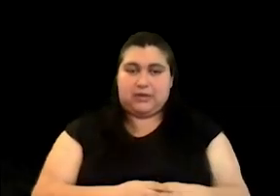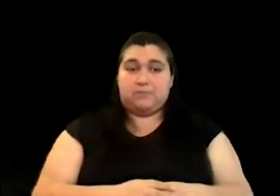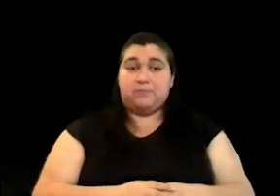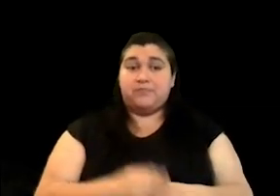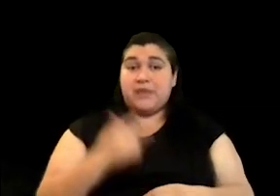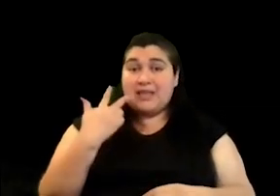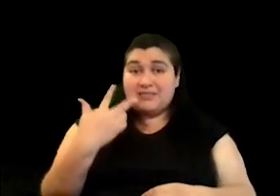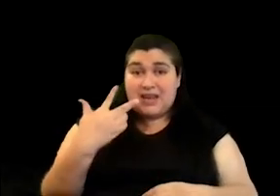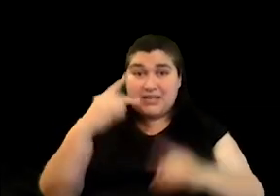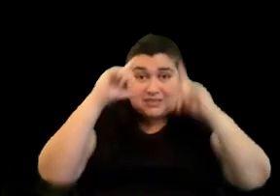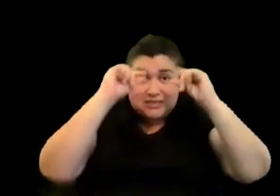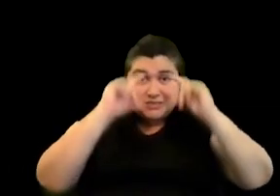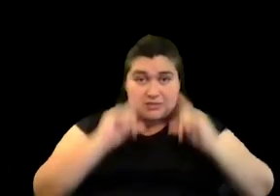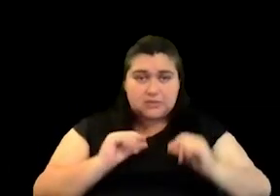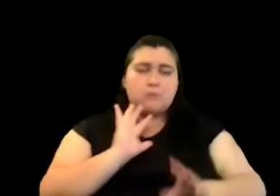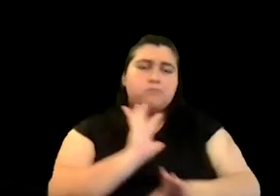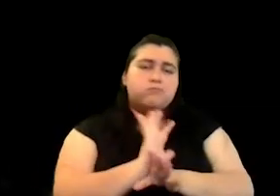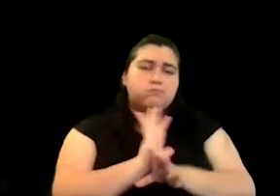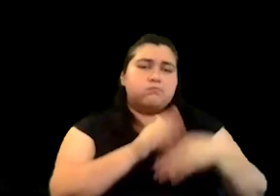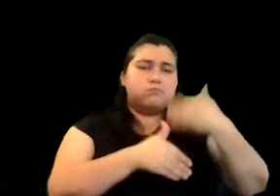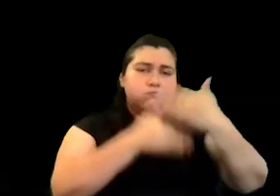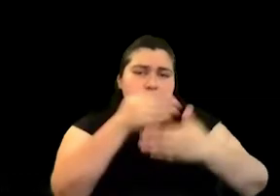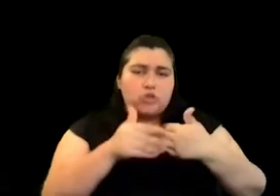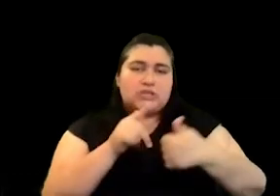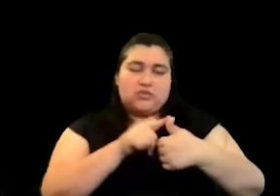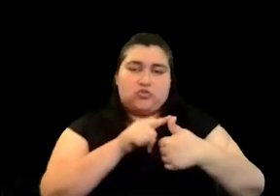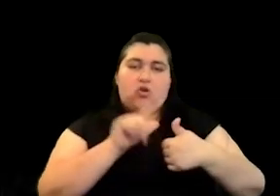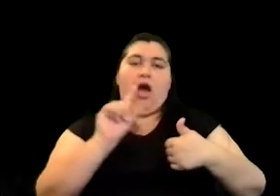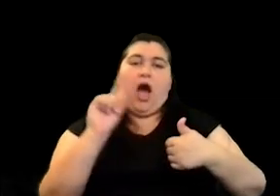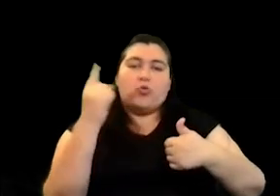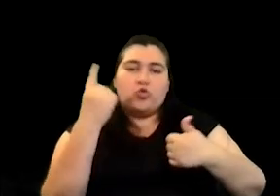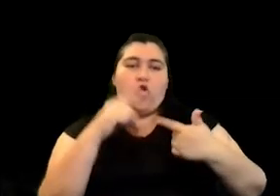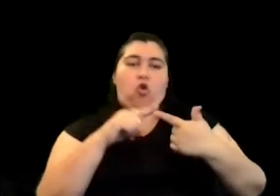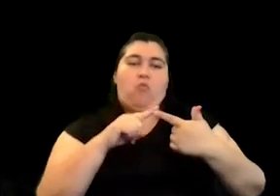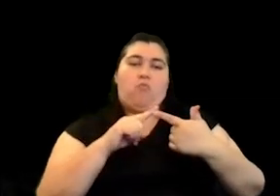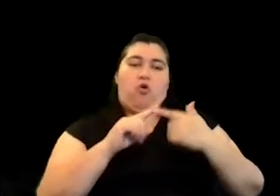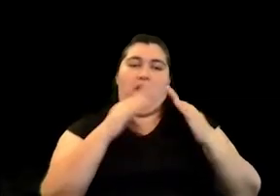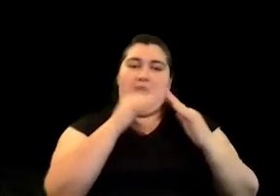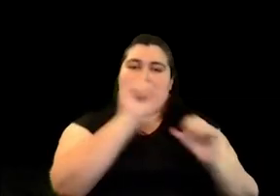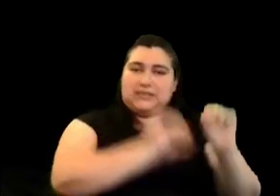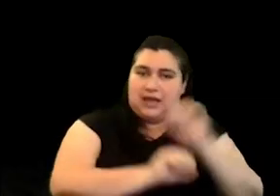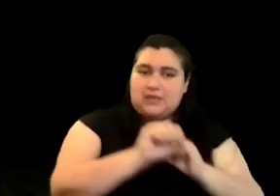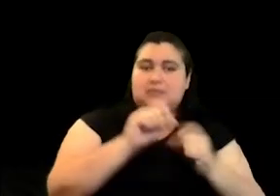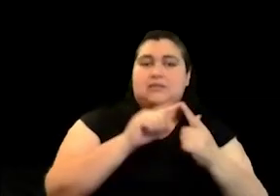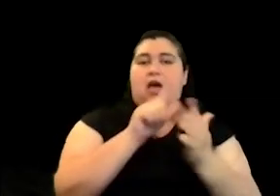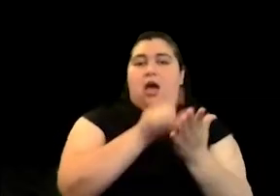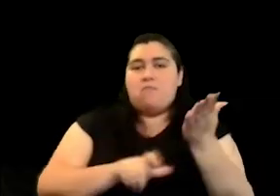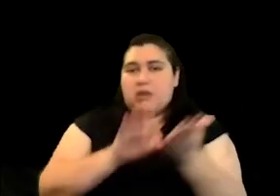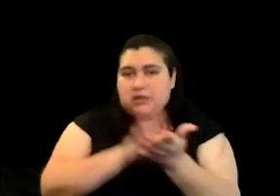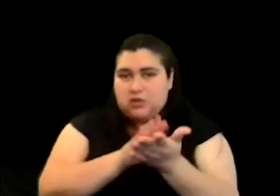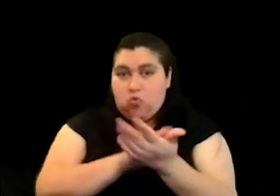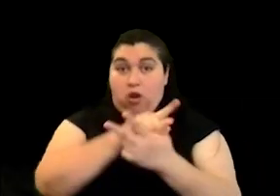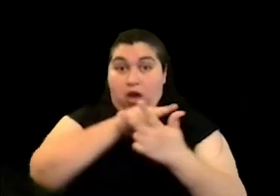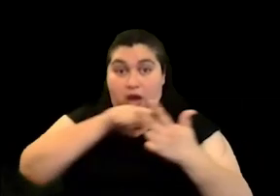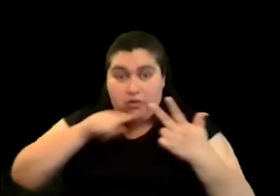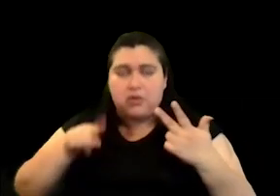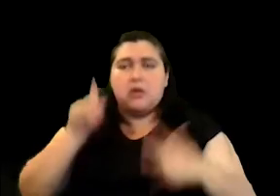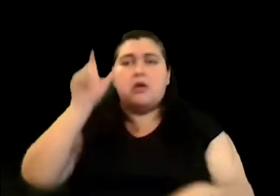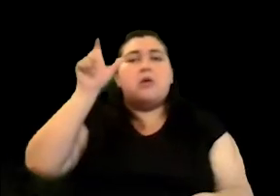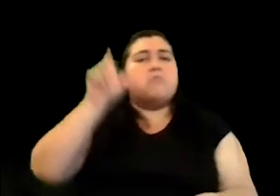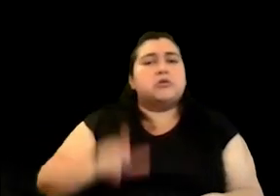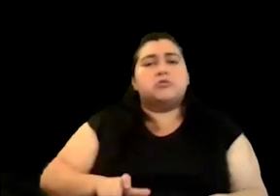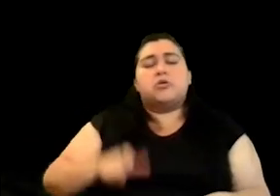procedimientos, autónomos, monotributistas o casas particulares, el contribuyente puede ejercer la opción